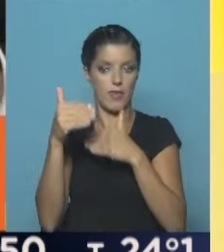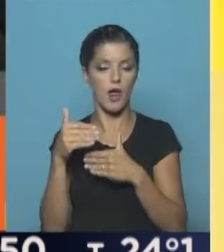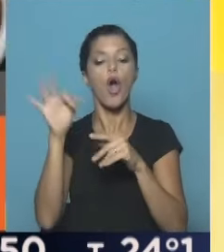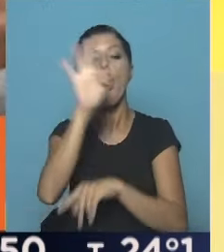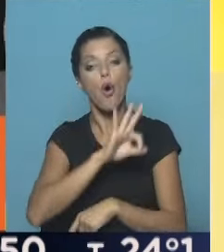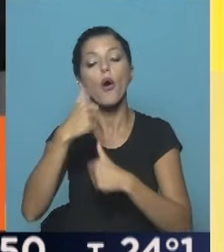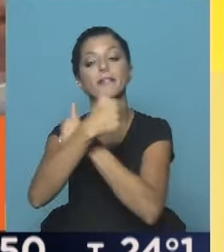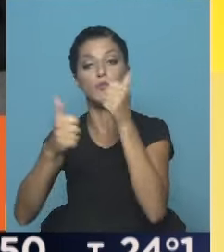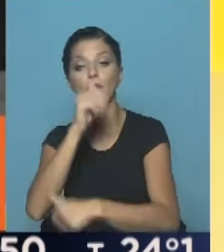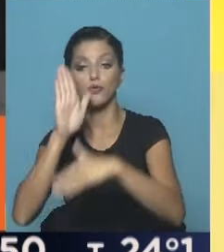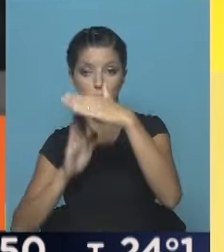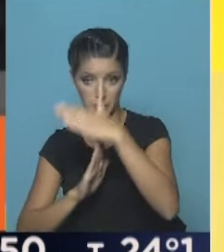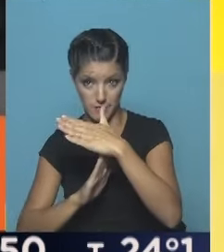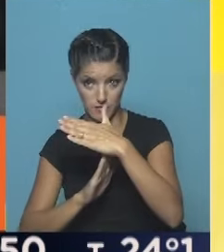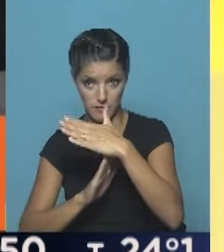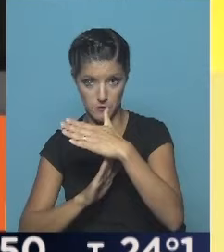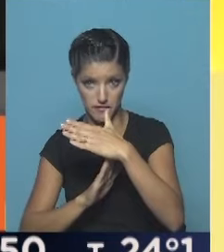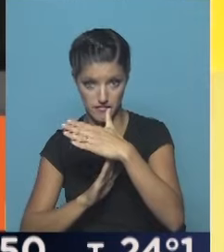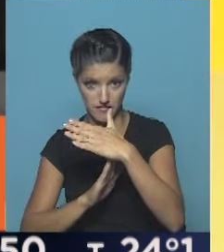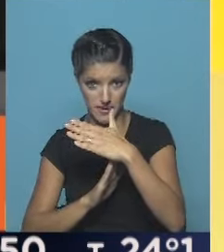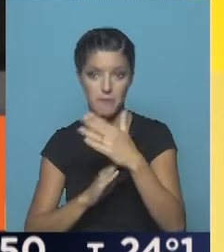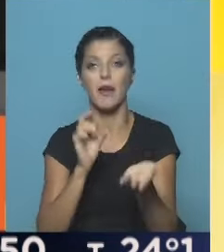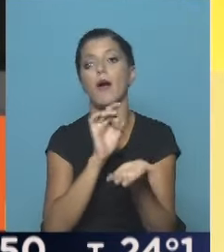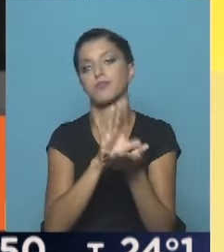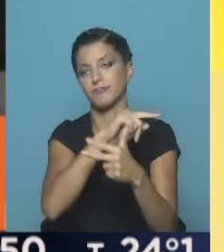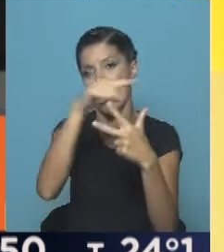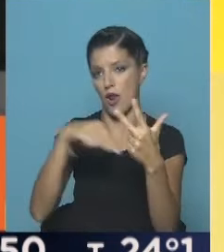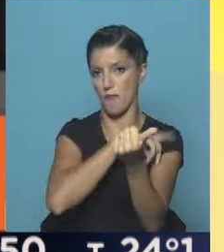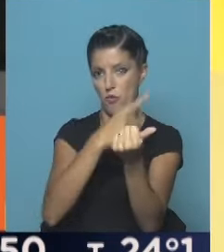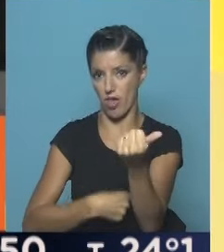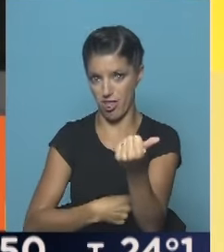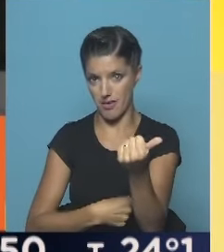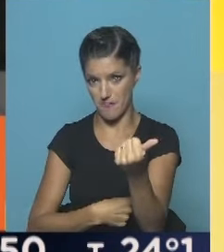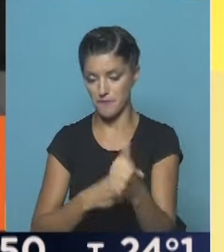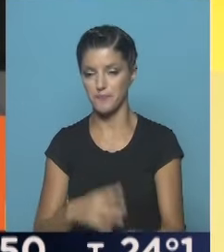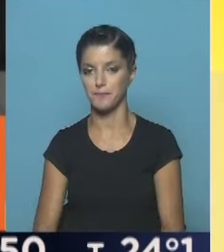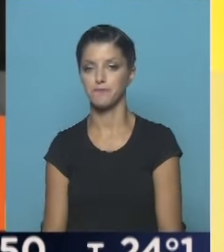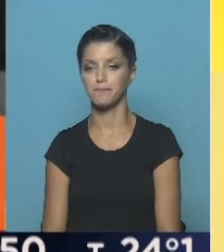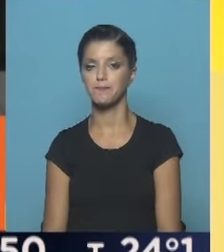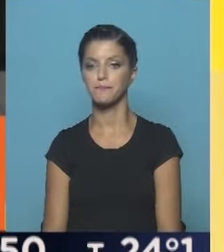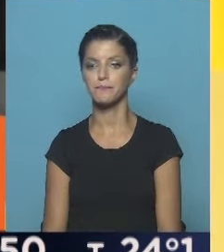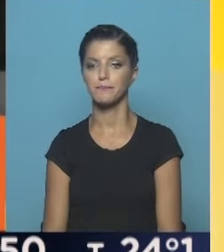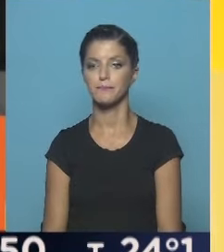Tribunal Supremo de los poderes del Parlamento, por decirlo algo? Yo creo que la oposición tiene que